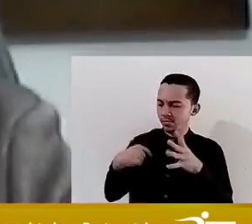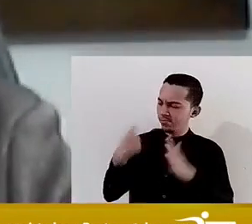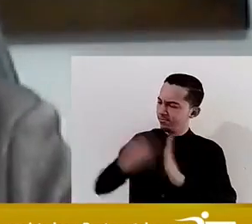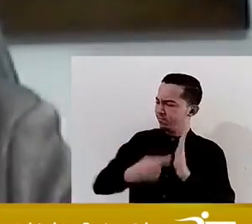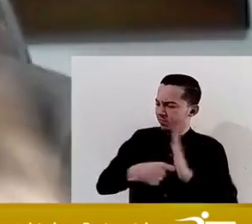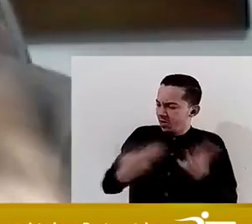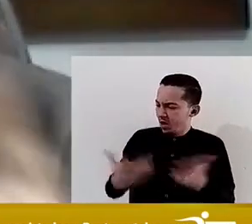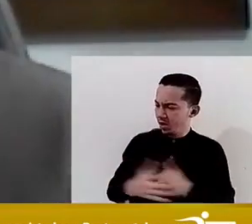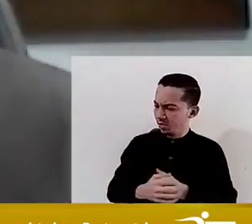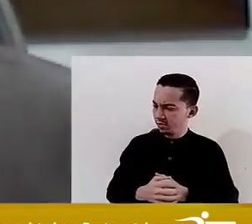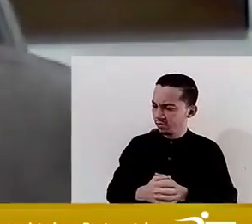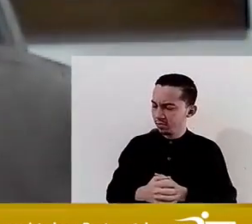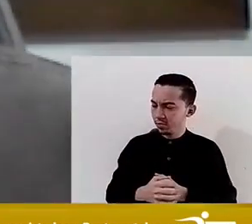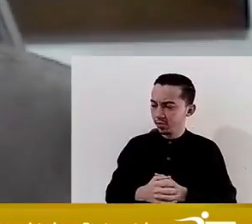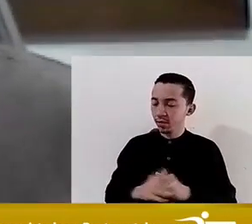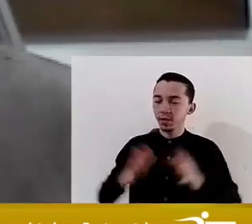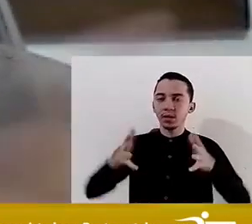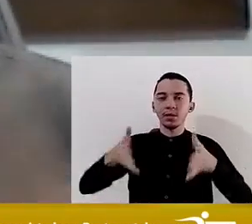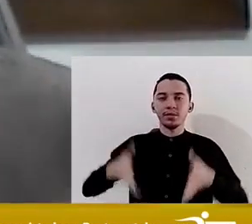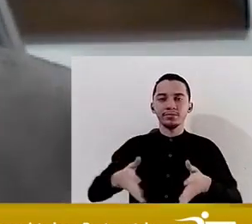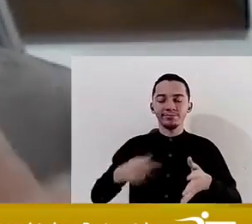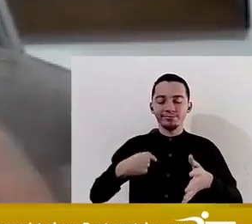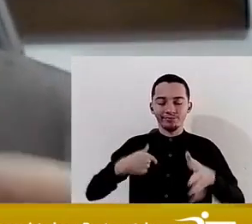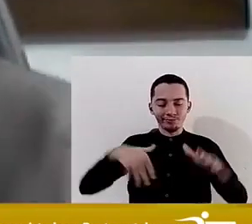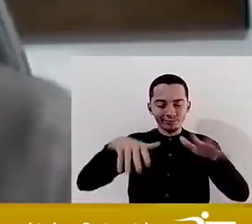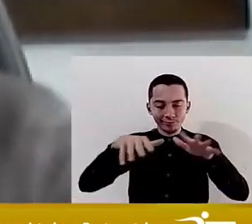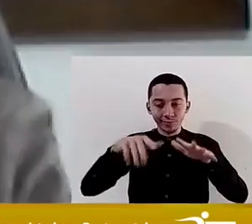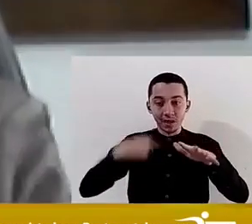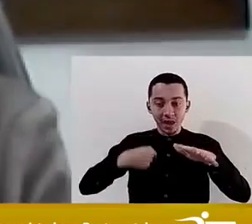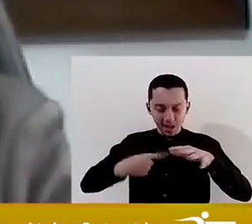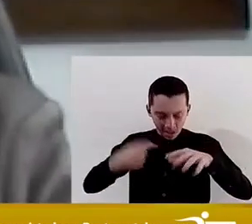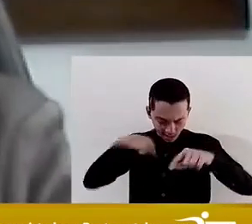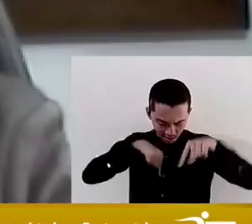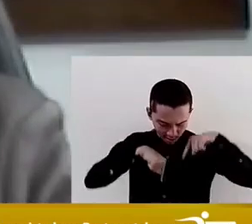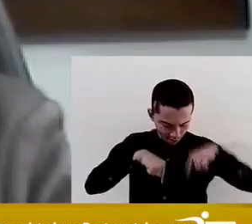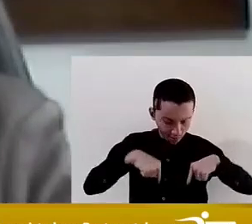el campo sucio en el que la fe no pudo prosperar.